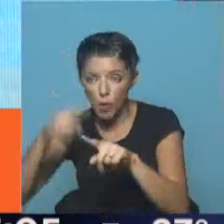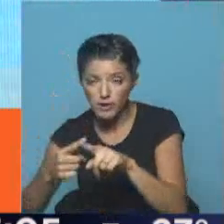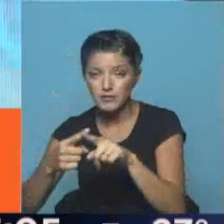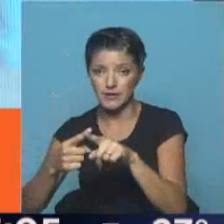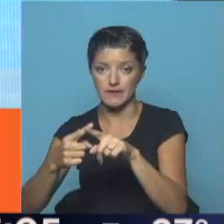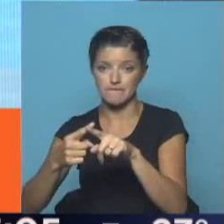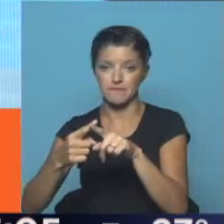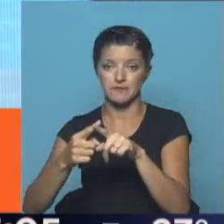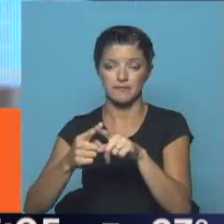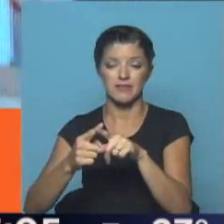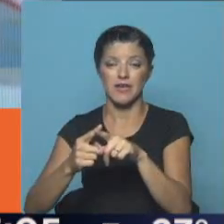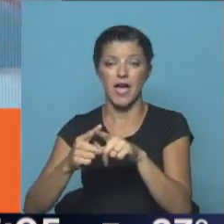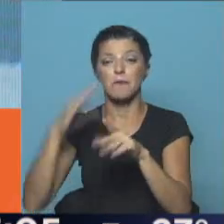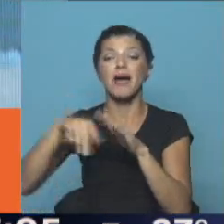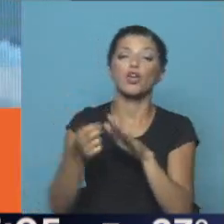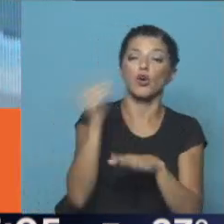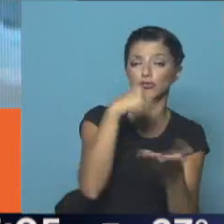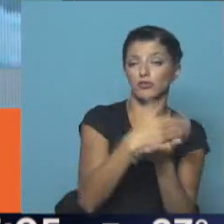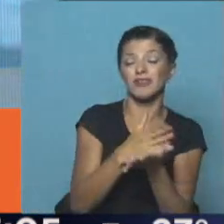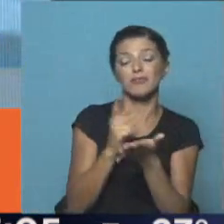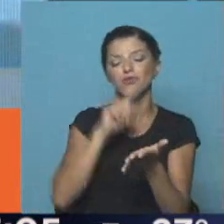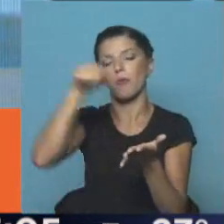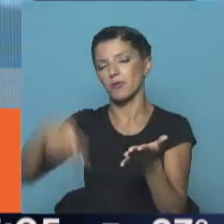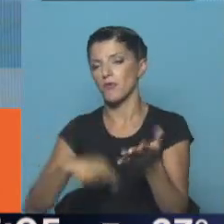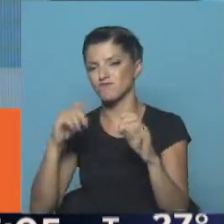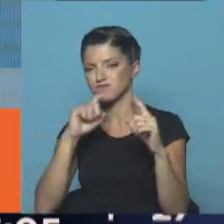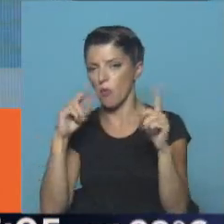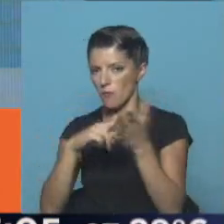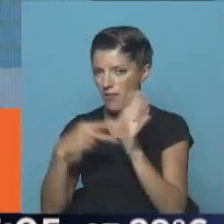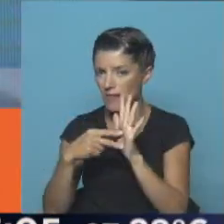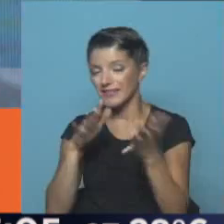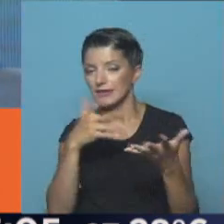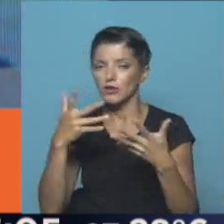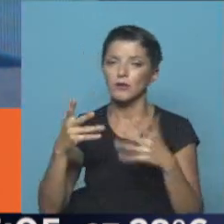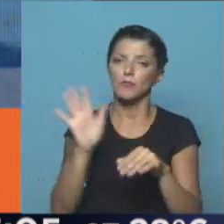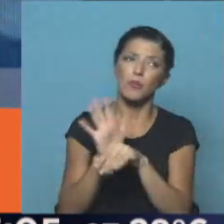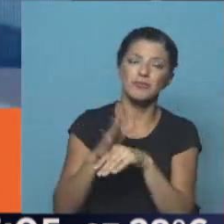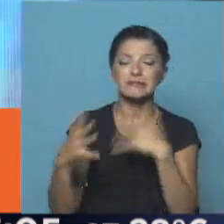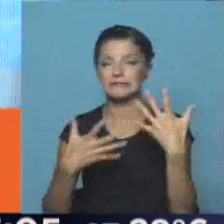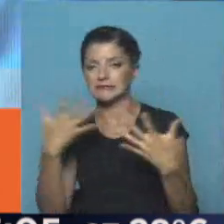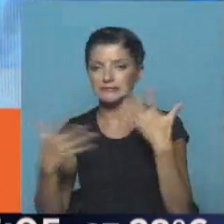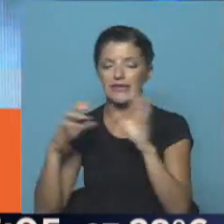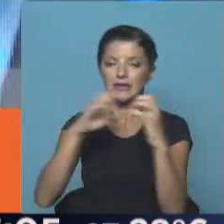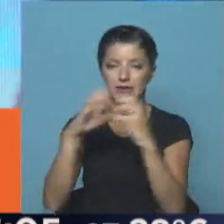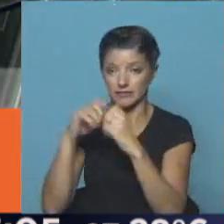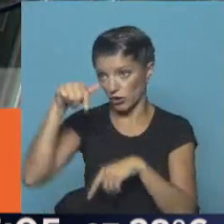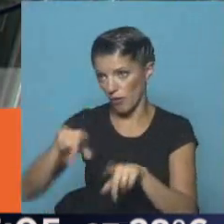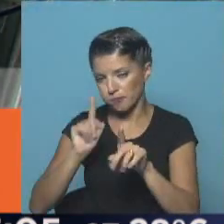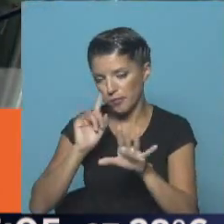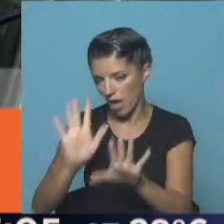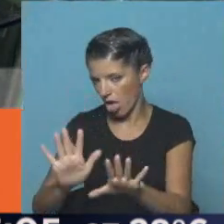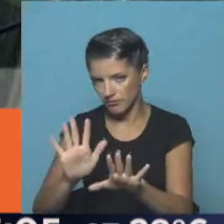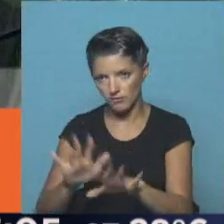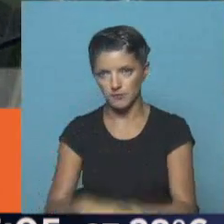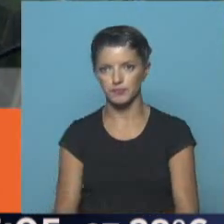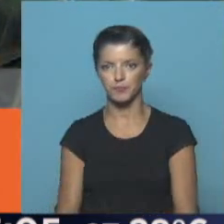dimensiones, y eso hizo que la Unión Europea estuviera en esa situación un poco entre el desencanto y la crisis en la que está hoy, me parece. Ahora,